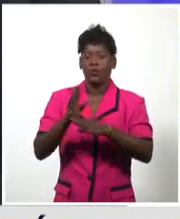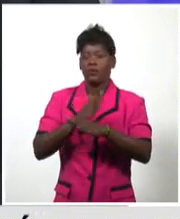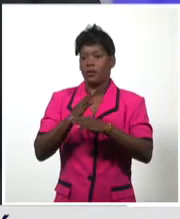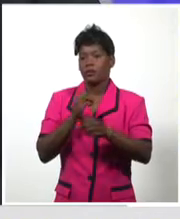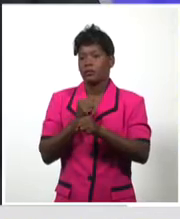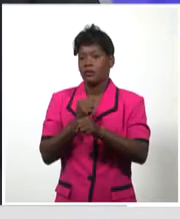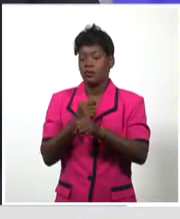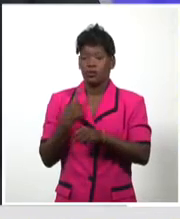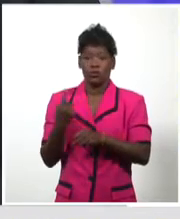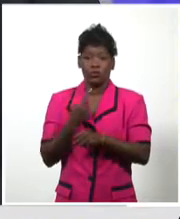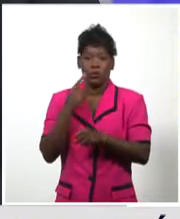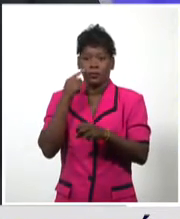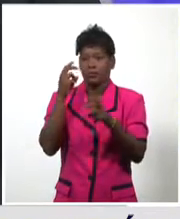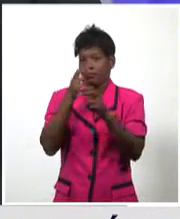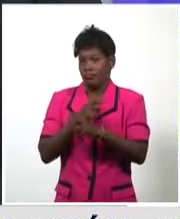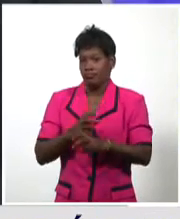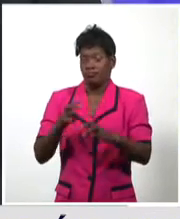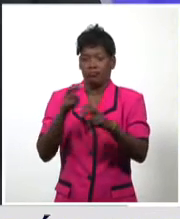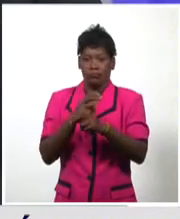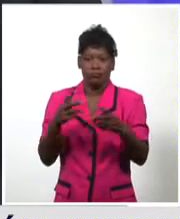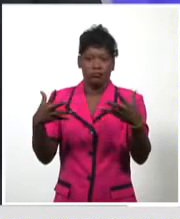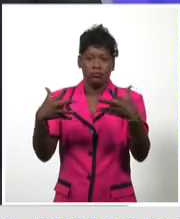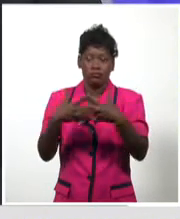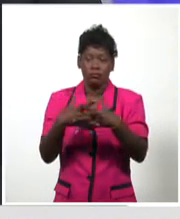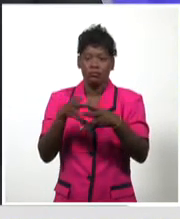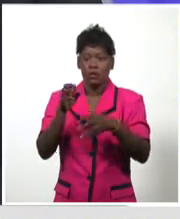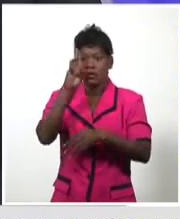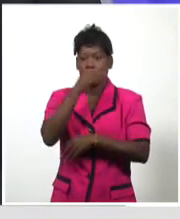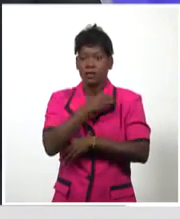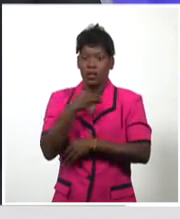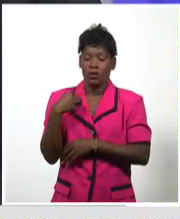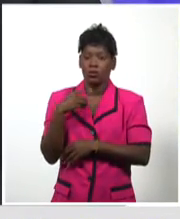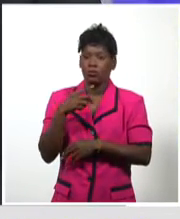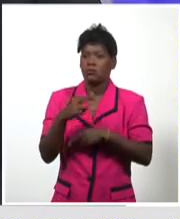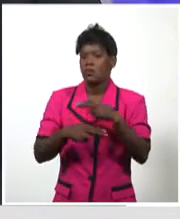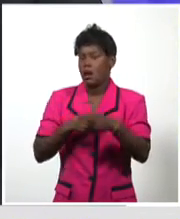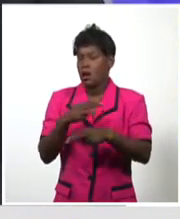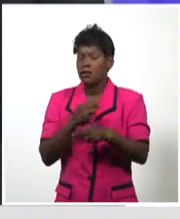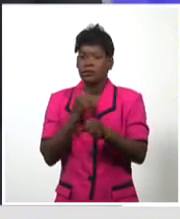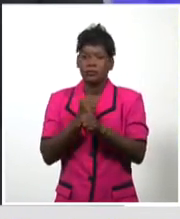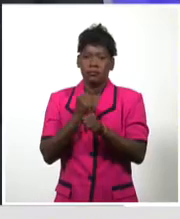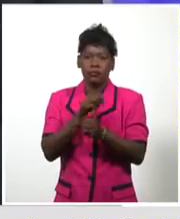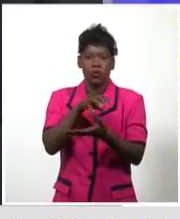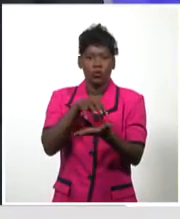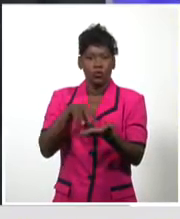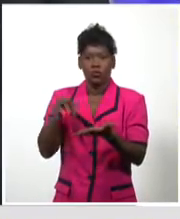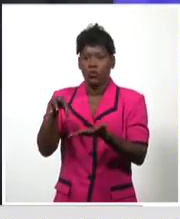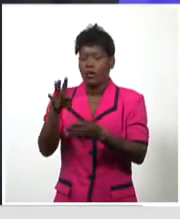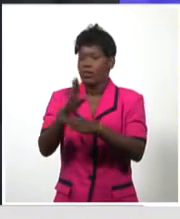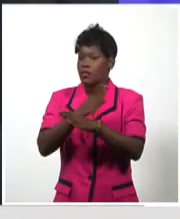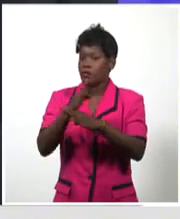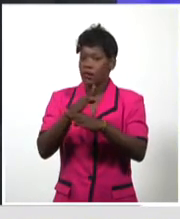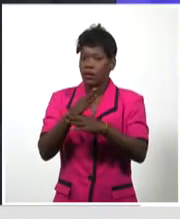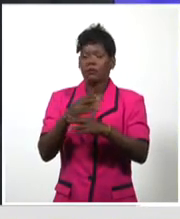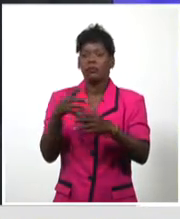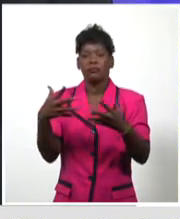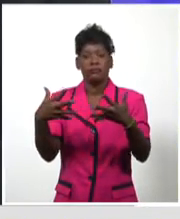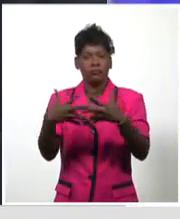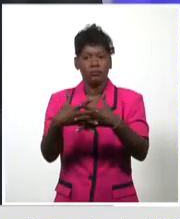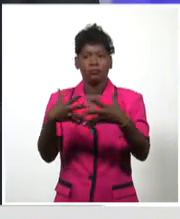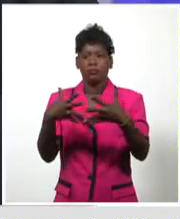de conjunto con las instituciones de salud pública, de esa misma manera se desarrollan también en los territorios estas interacciones entre los centros